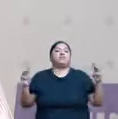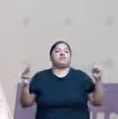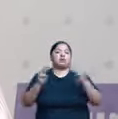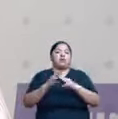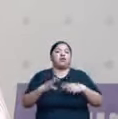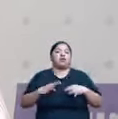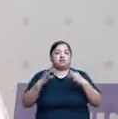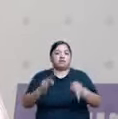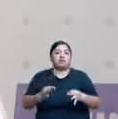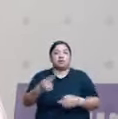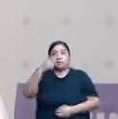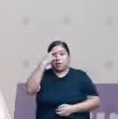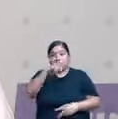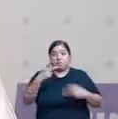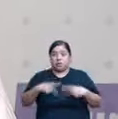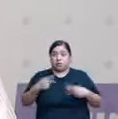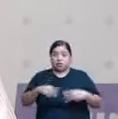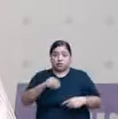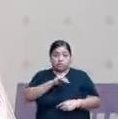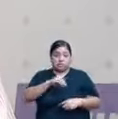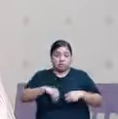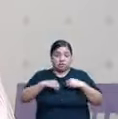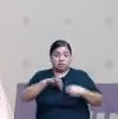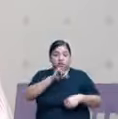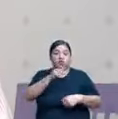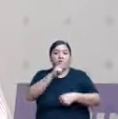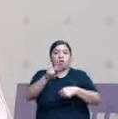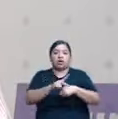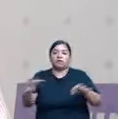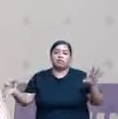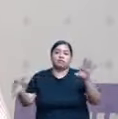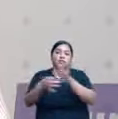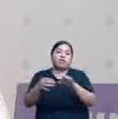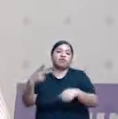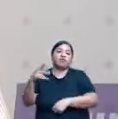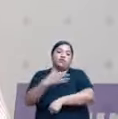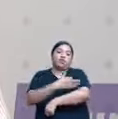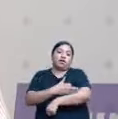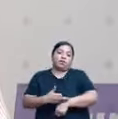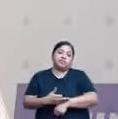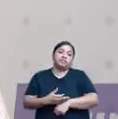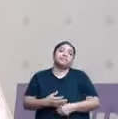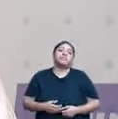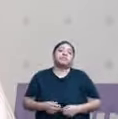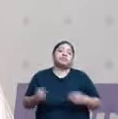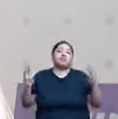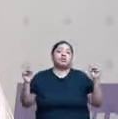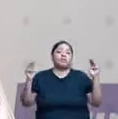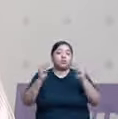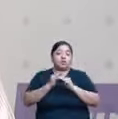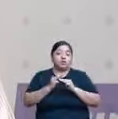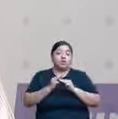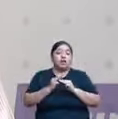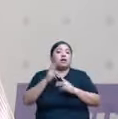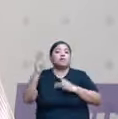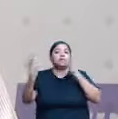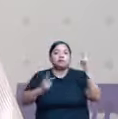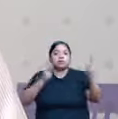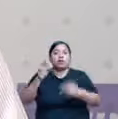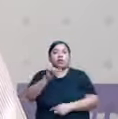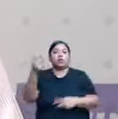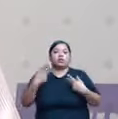acercamiento de los migrantes con sus familias. Adicionalmente, el municipio es visitado por jornaleros agrícolas de los estados de Morelos y